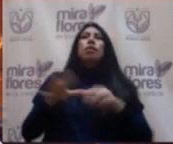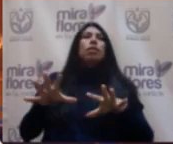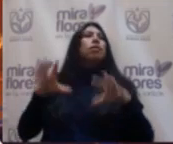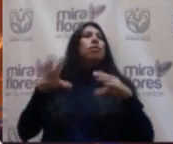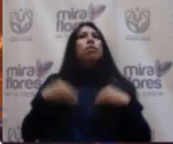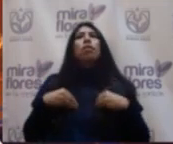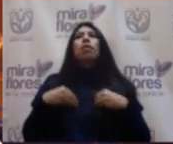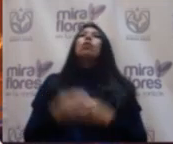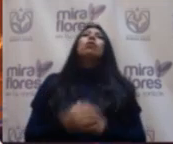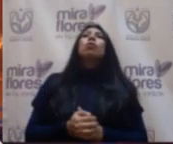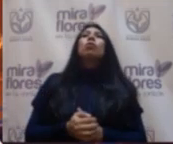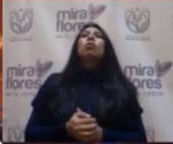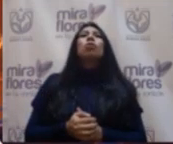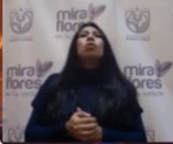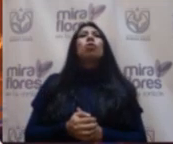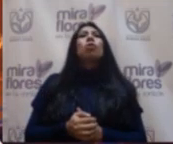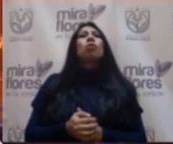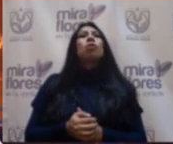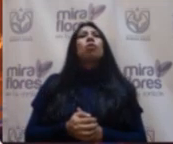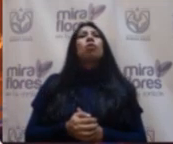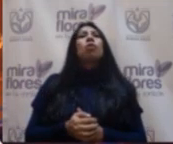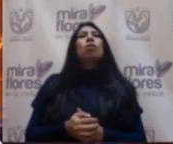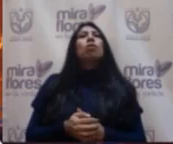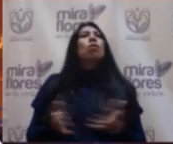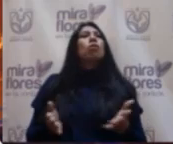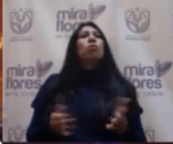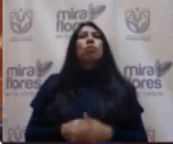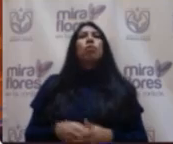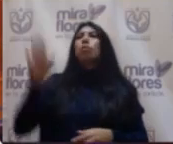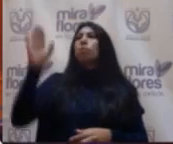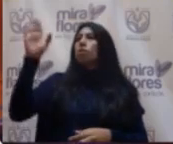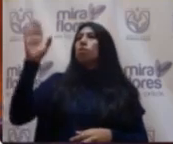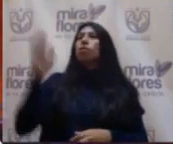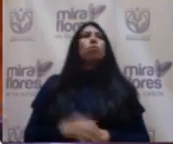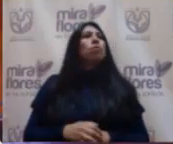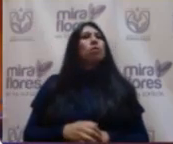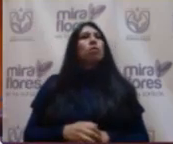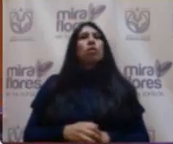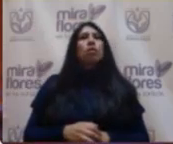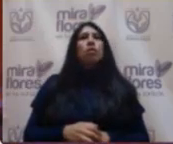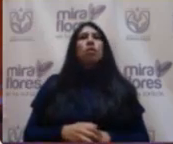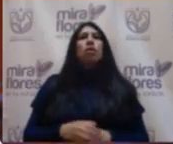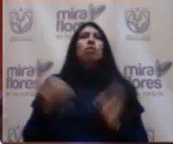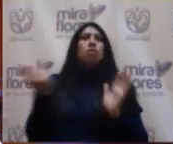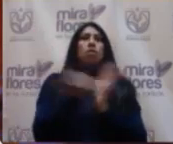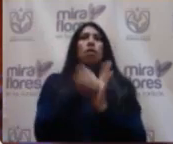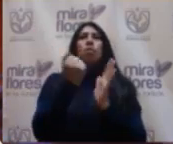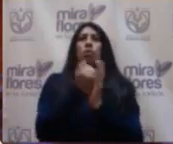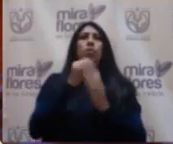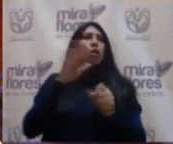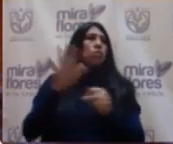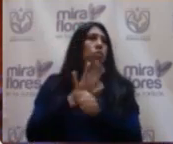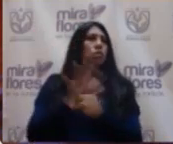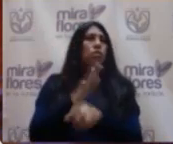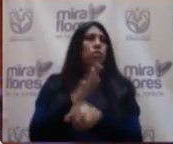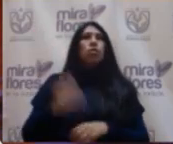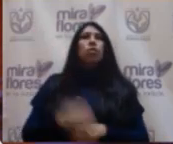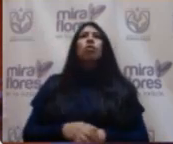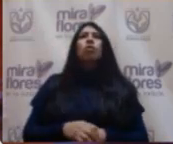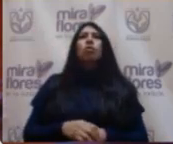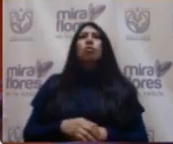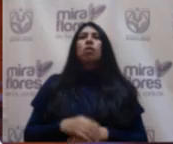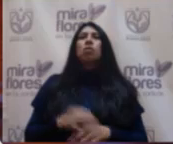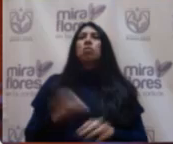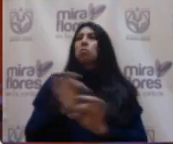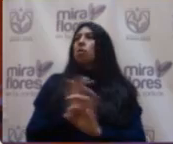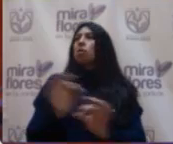esta aprobación, si no se manifestarlo levantando la mano. Se ha aprobado por unanimidad de votos. No tenemos